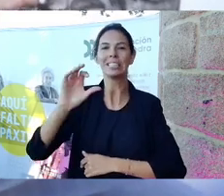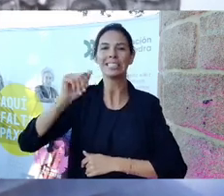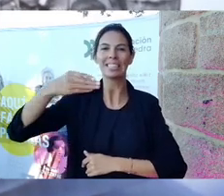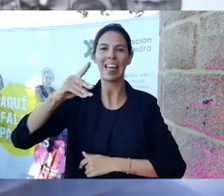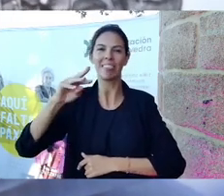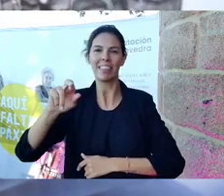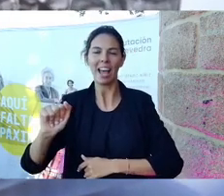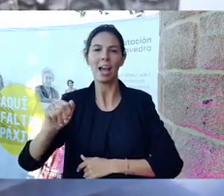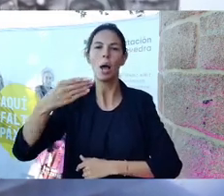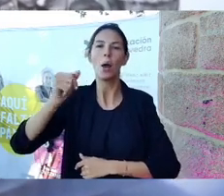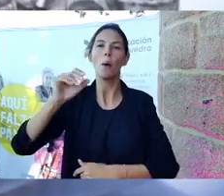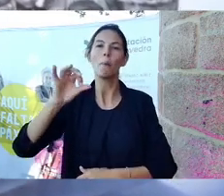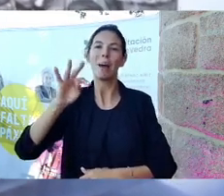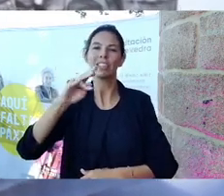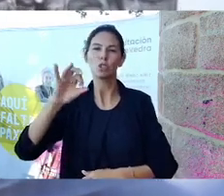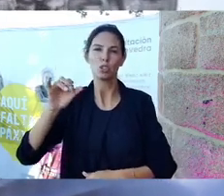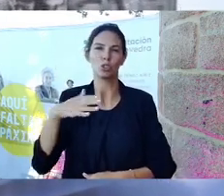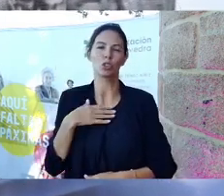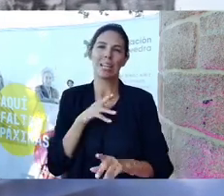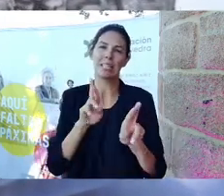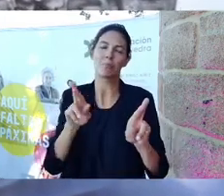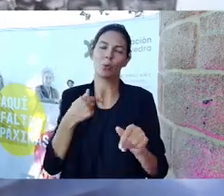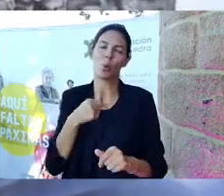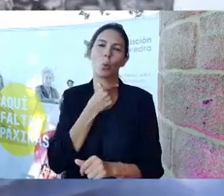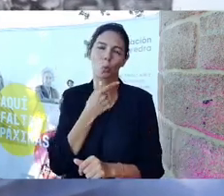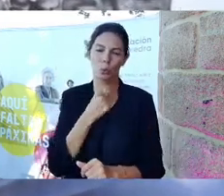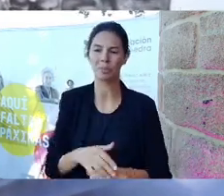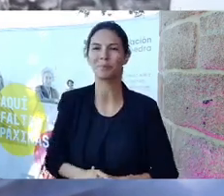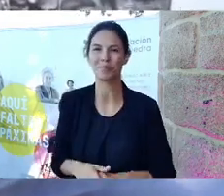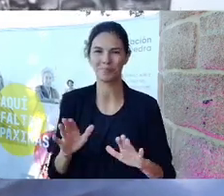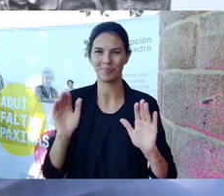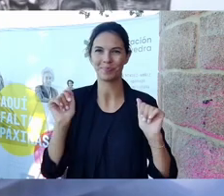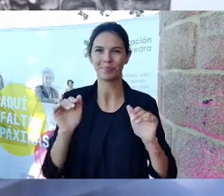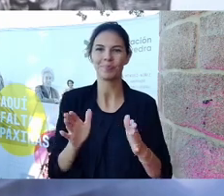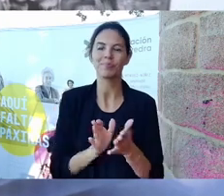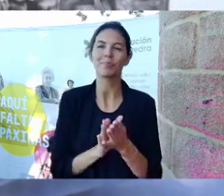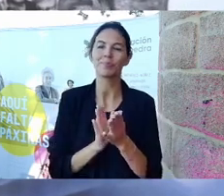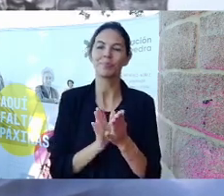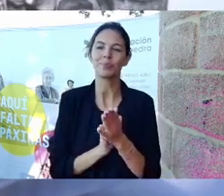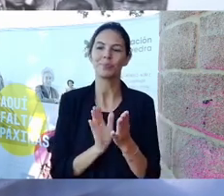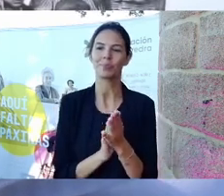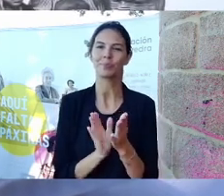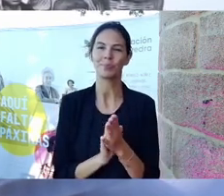pasolle a palabra a Sandra Bastos, espero que sexa do vosso agrado igual que do meu.